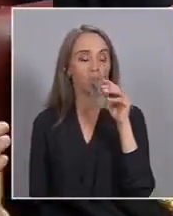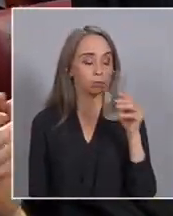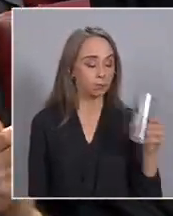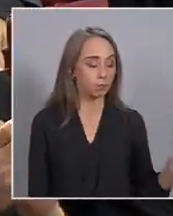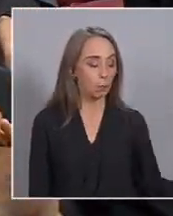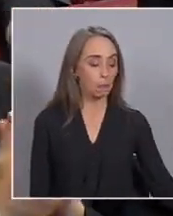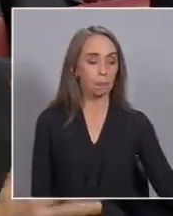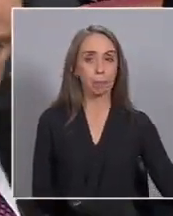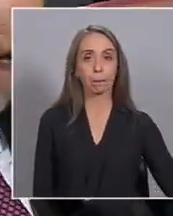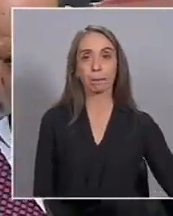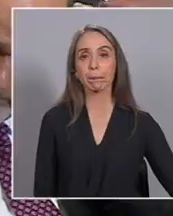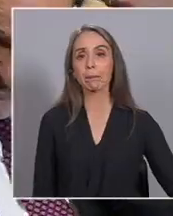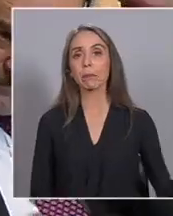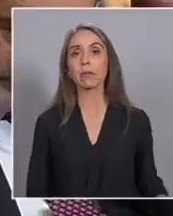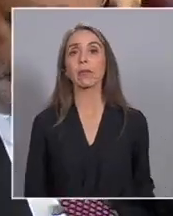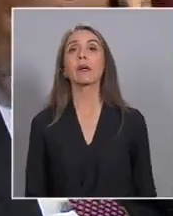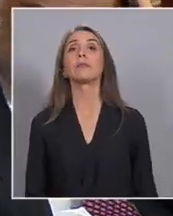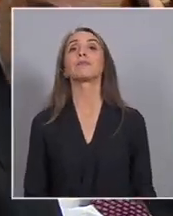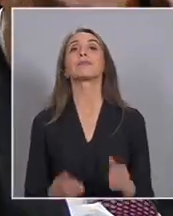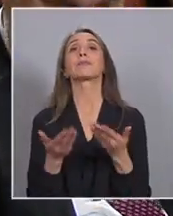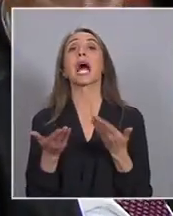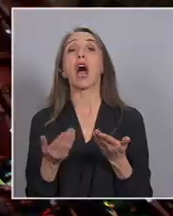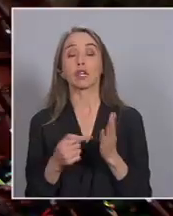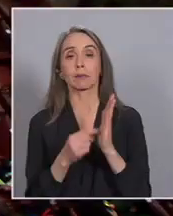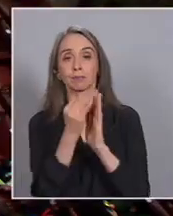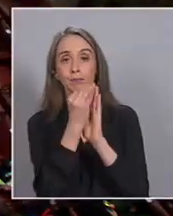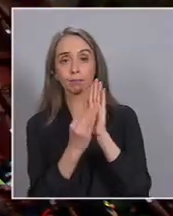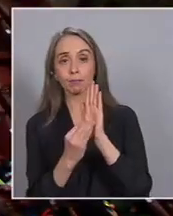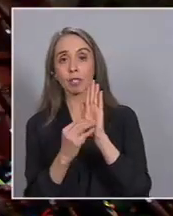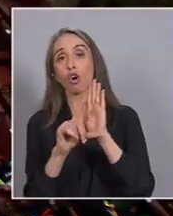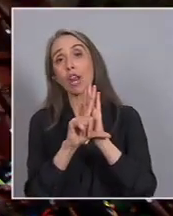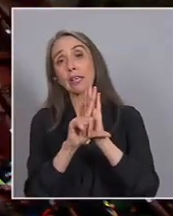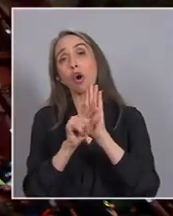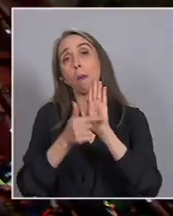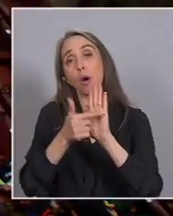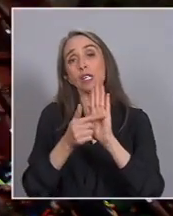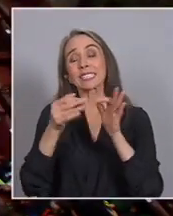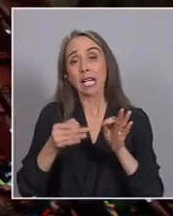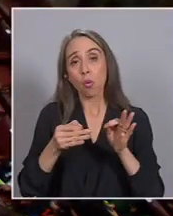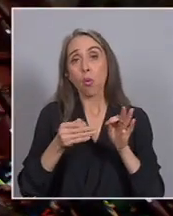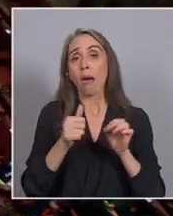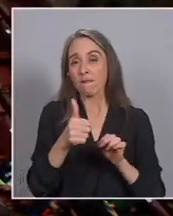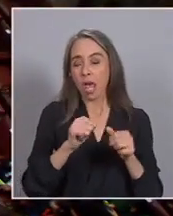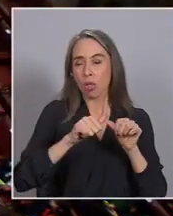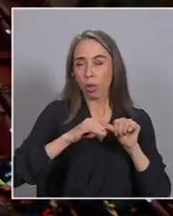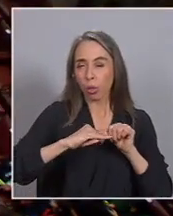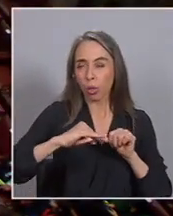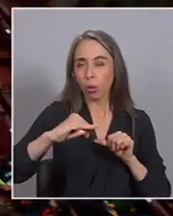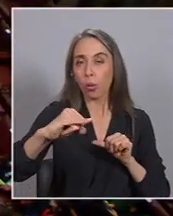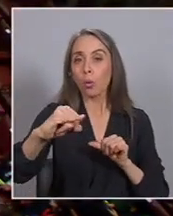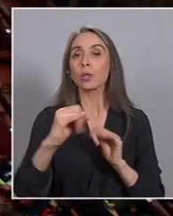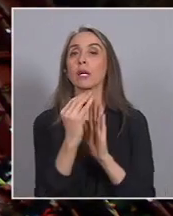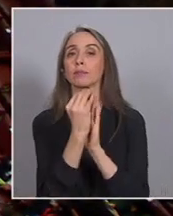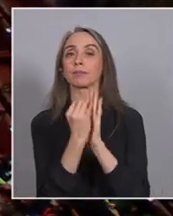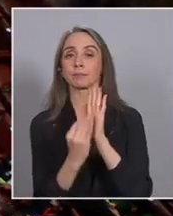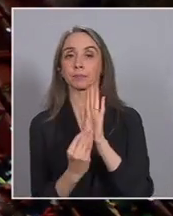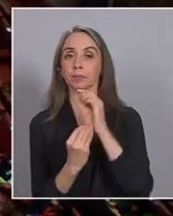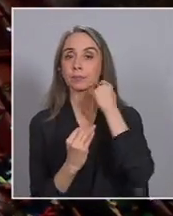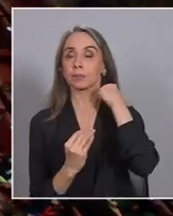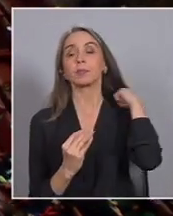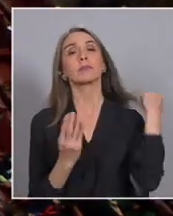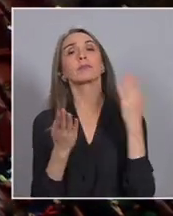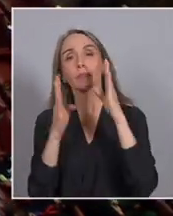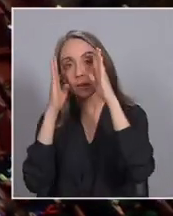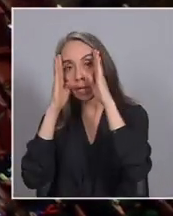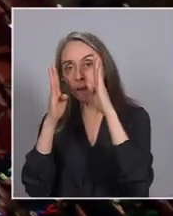Ahora, para que una política de seguridad sea efectiva y duradera, tiene que tener un